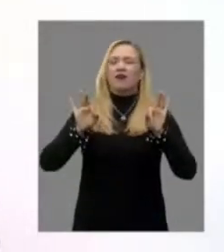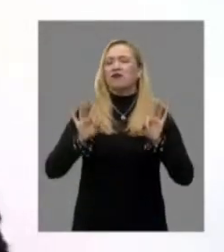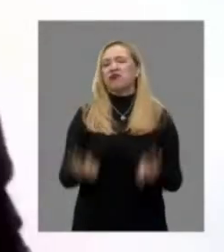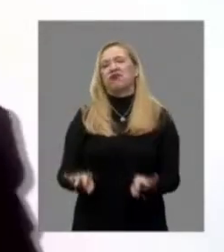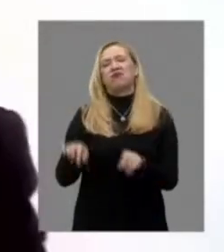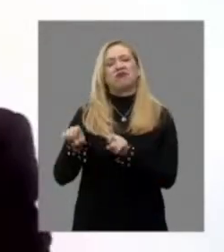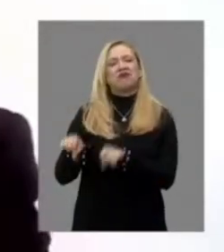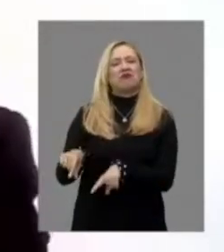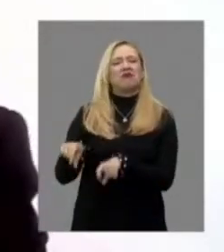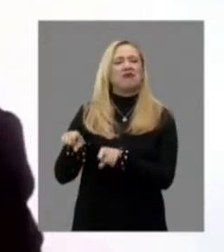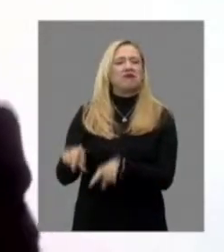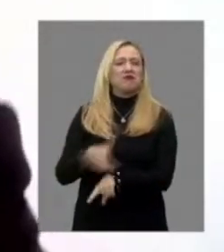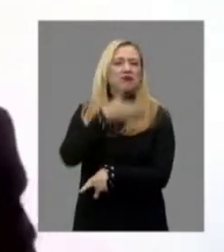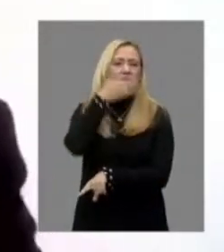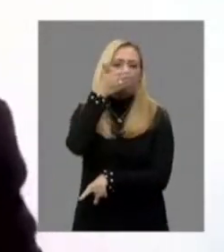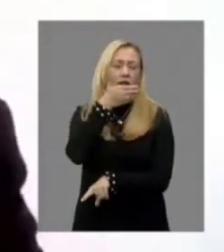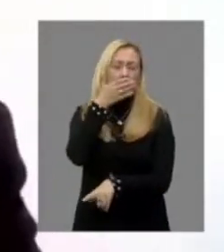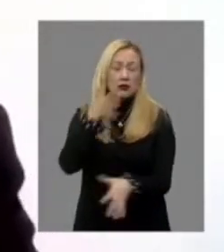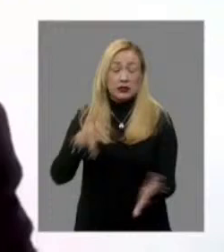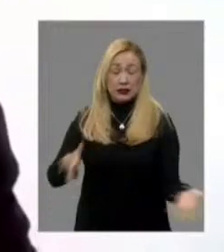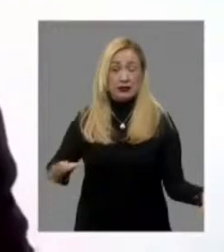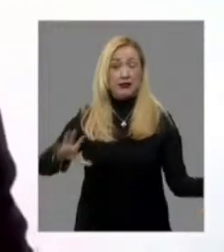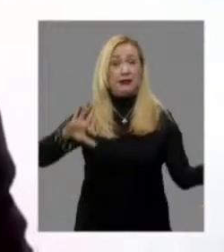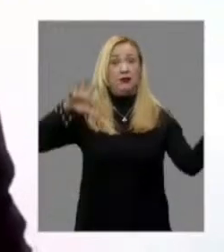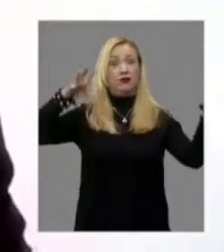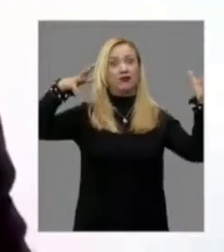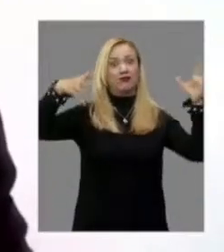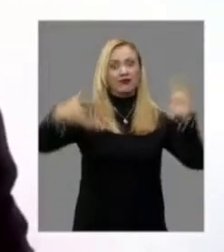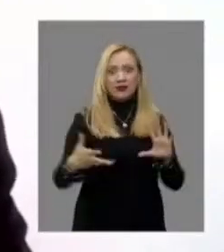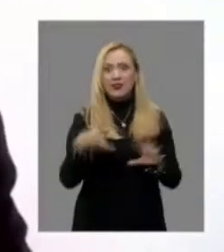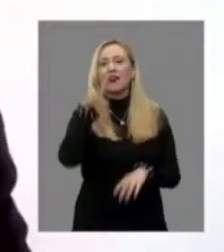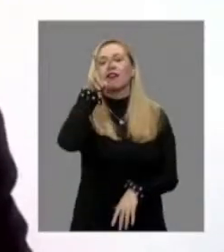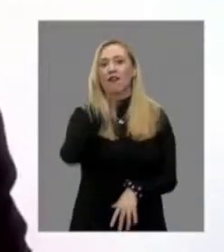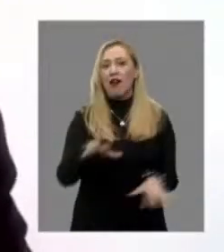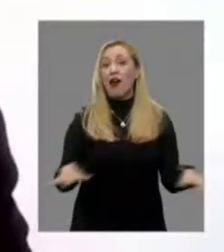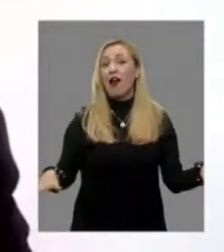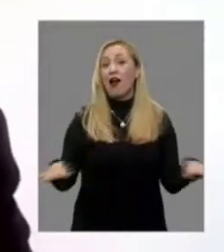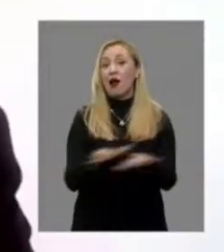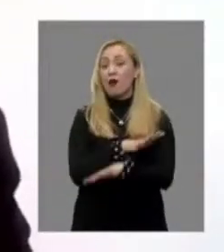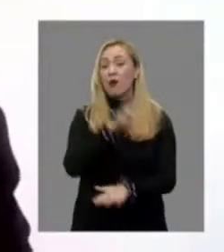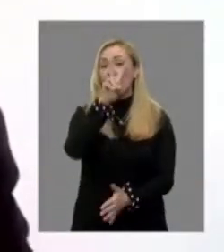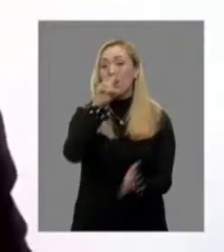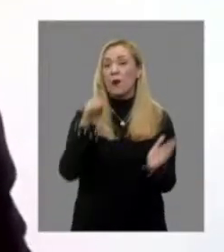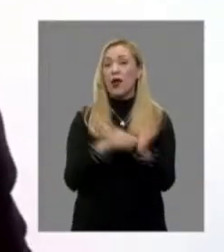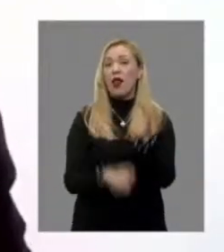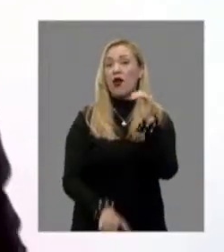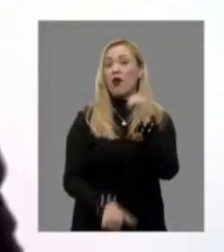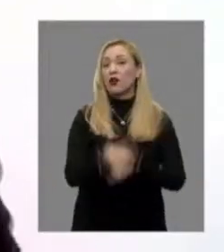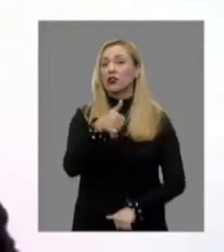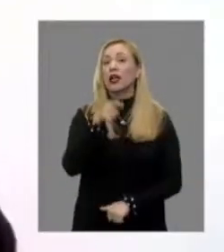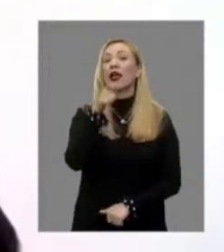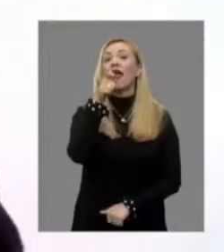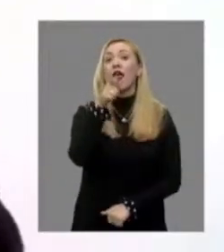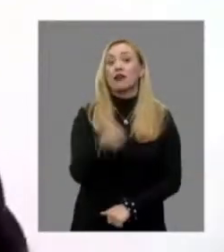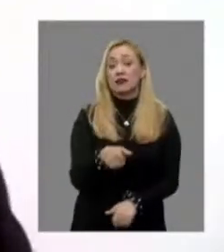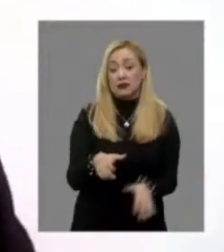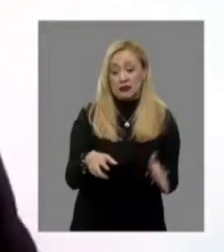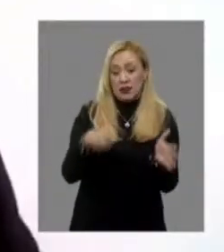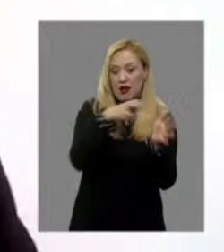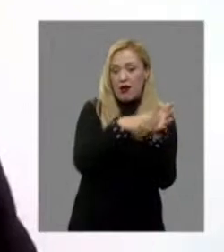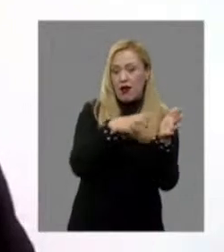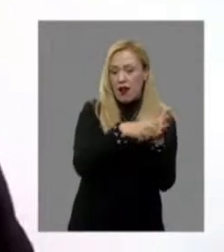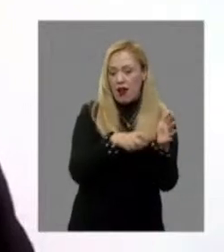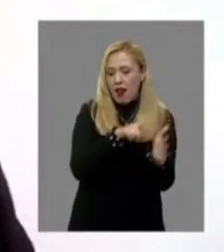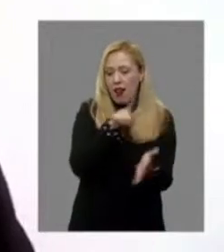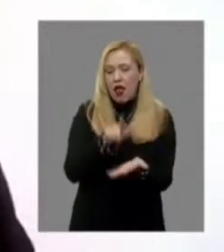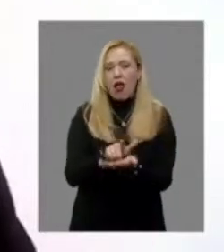yo no quiero decir lo contrario, pero es indudable que esta reforma de 2011 nos sacó a todos de una especie de